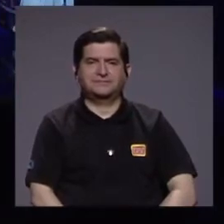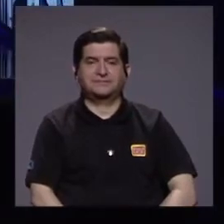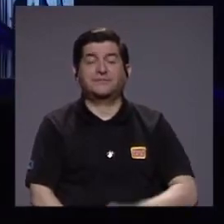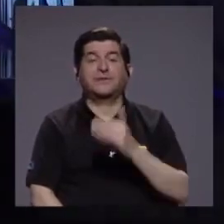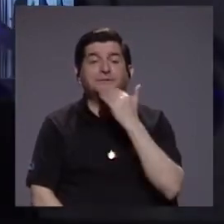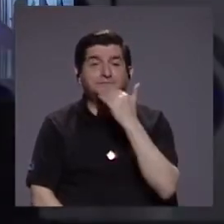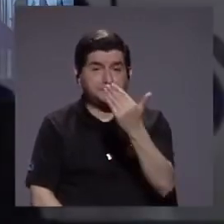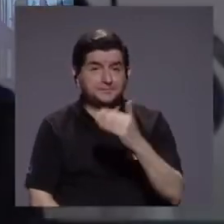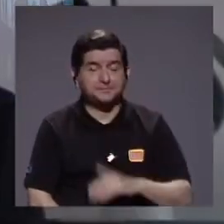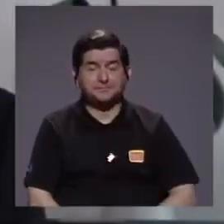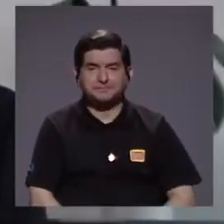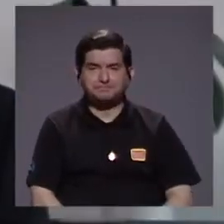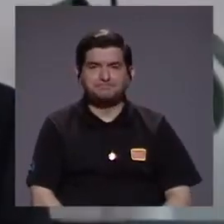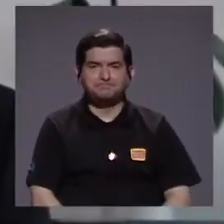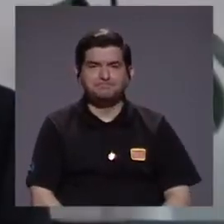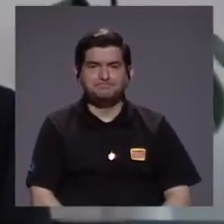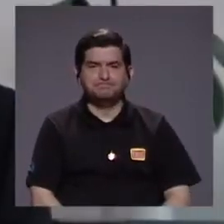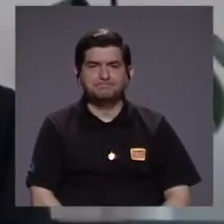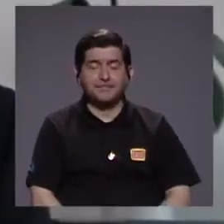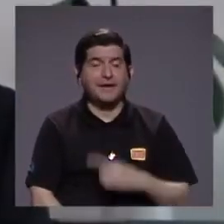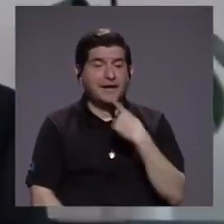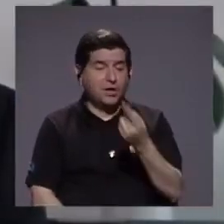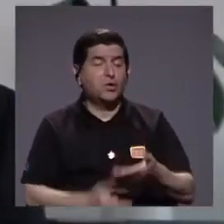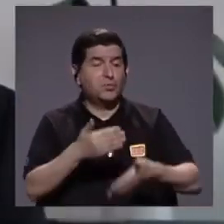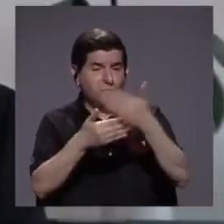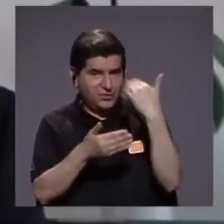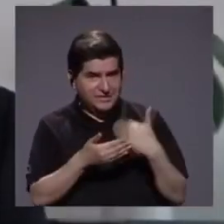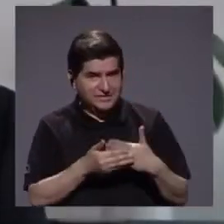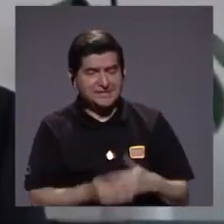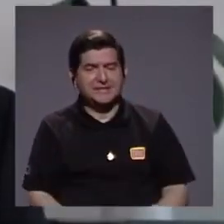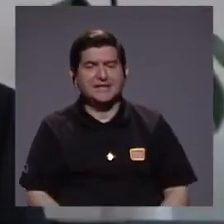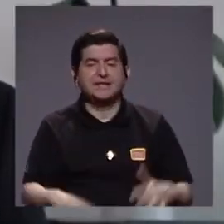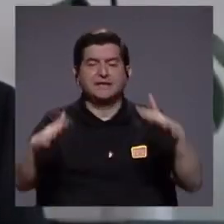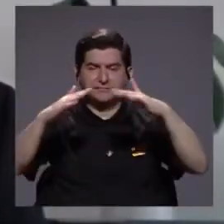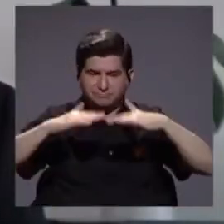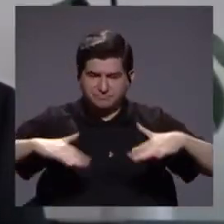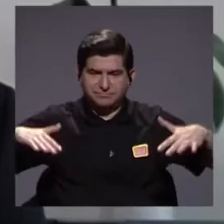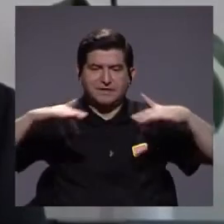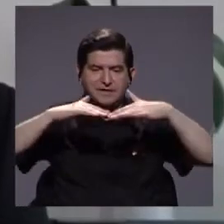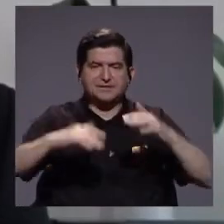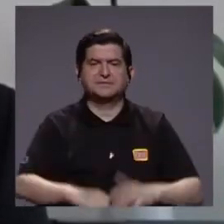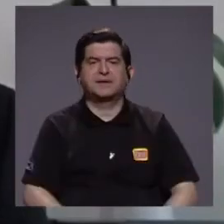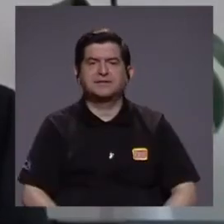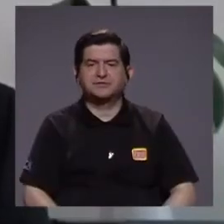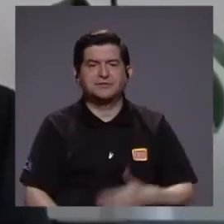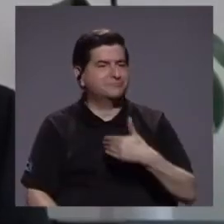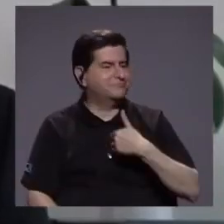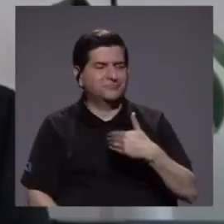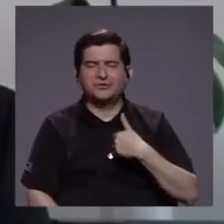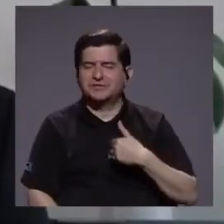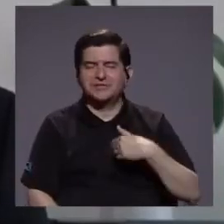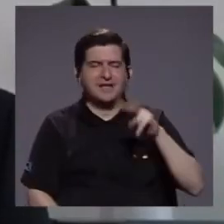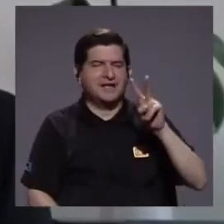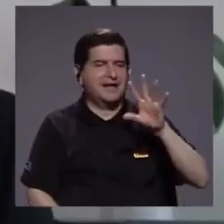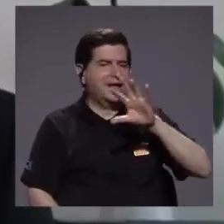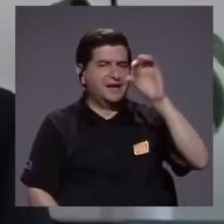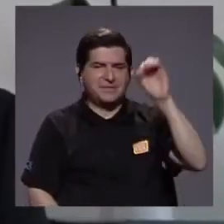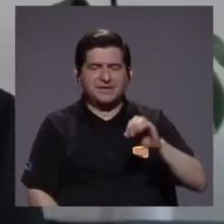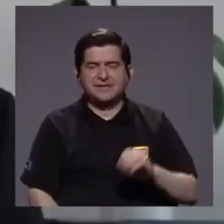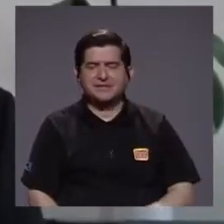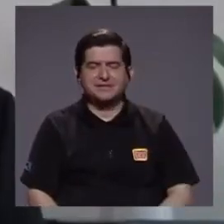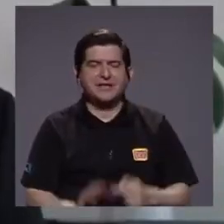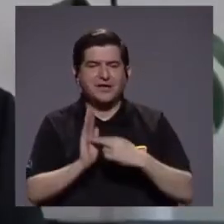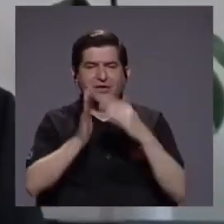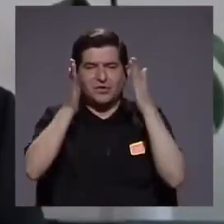Muchas gracias. Definitivamente, como lo decíamos antes, hay espacios en donde no se cuenta con ese 25% de